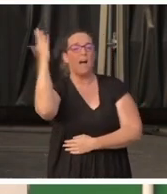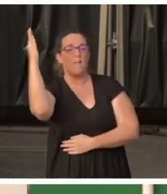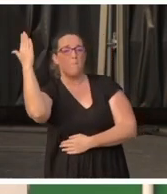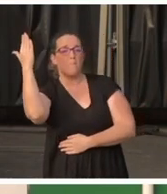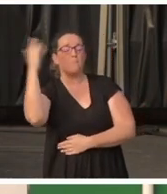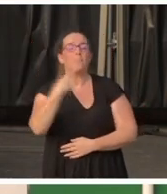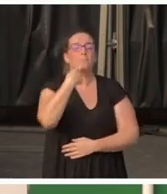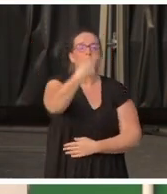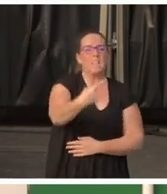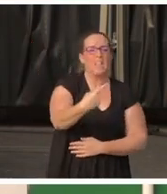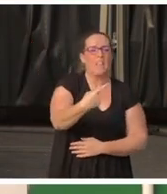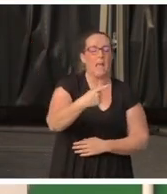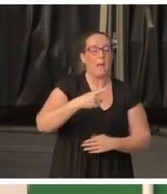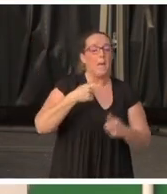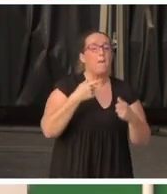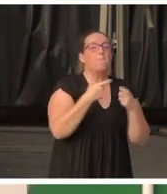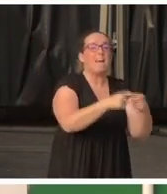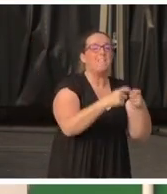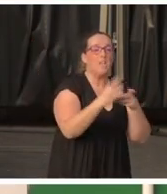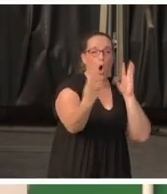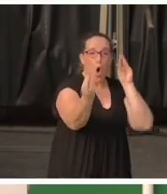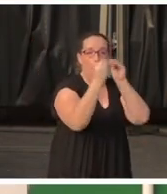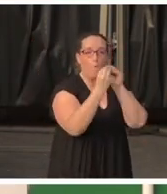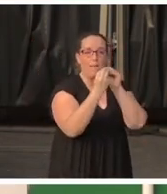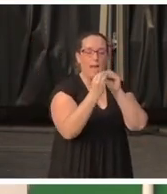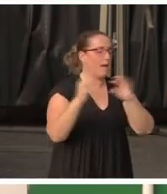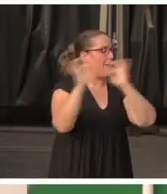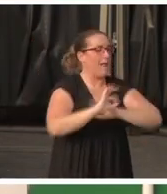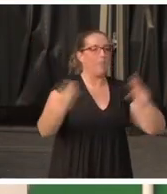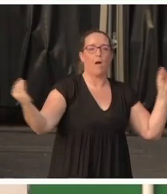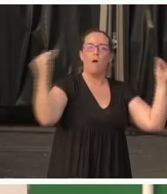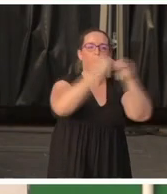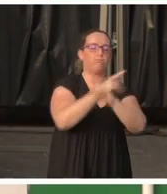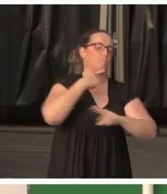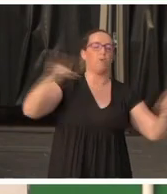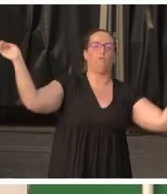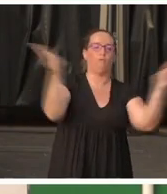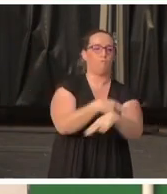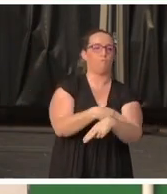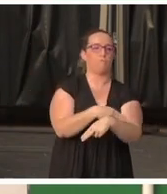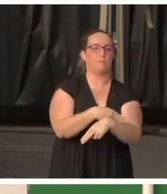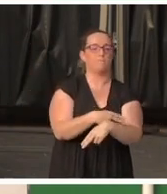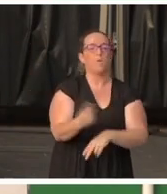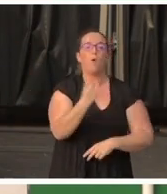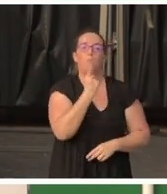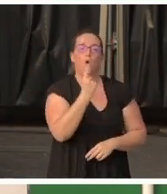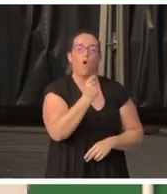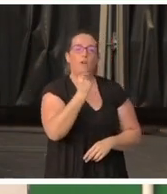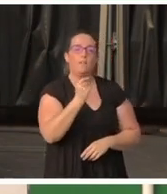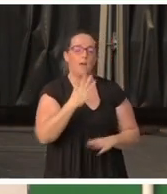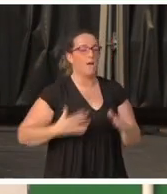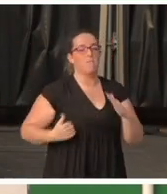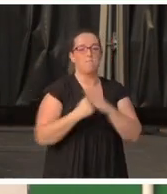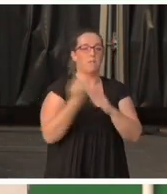ilegalización de todos los partidos que no piensen como ellos. ¿Y cuál es su máximo representante? El señor Moreno Bonilla, que